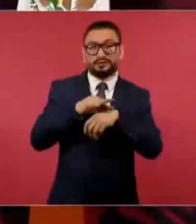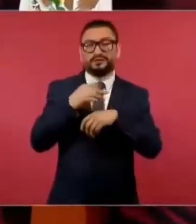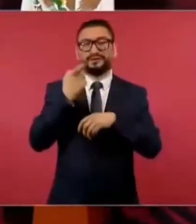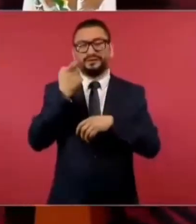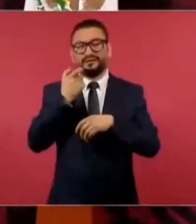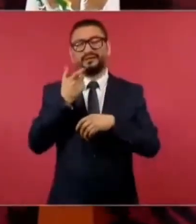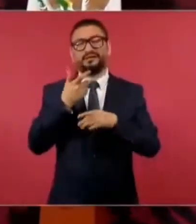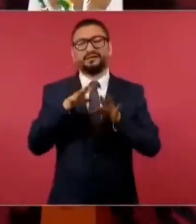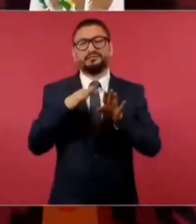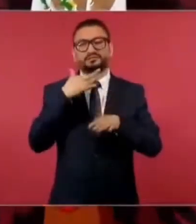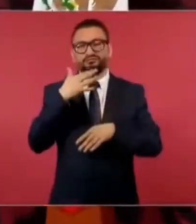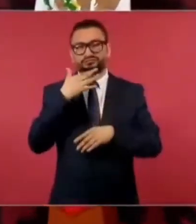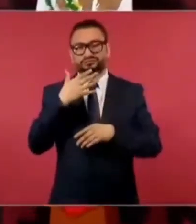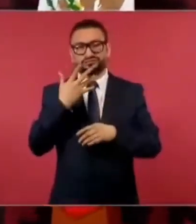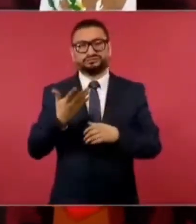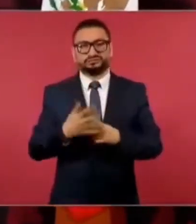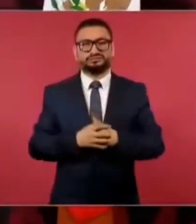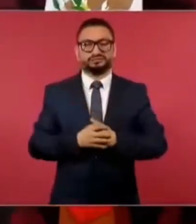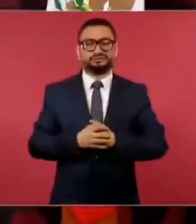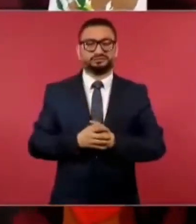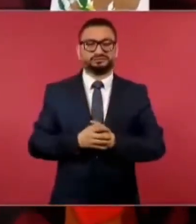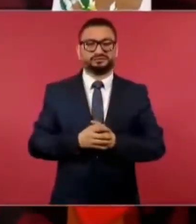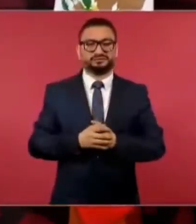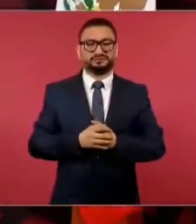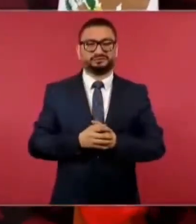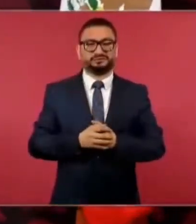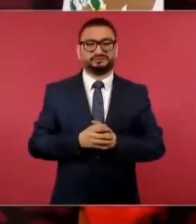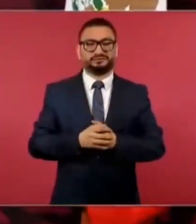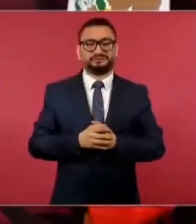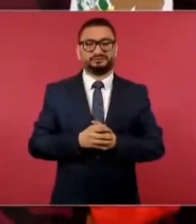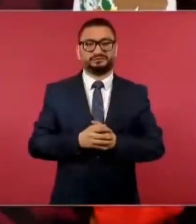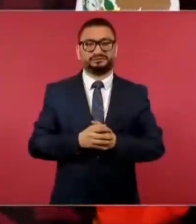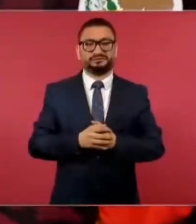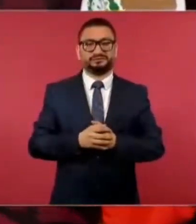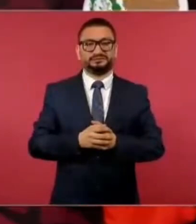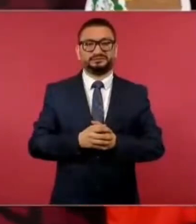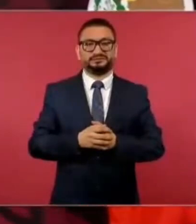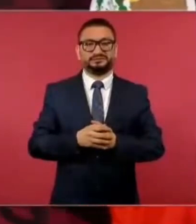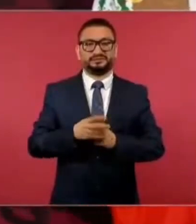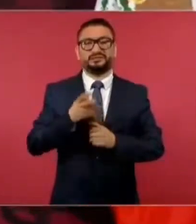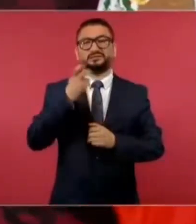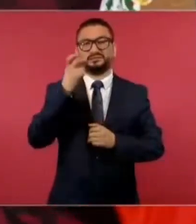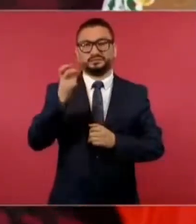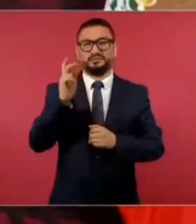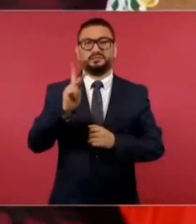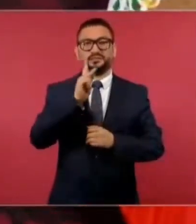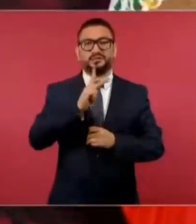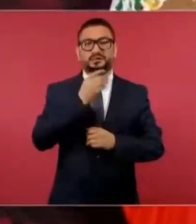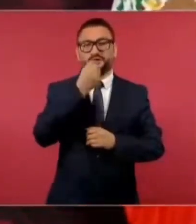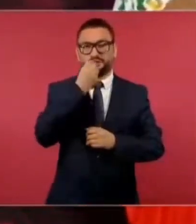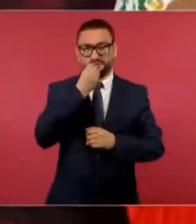que el chayote es muy saludable.